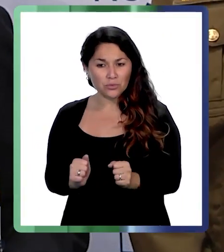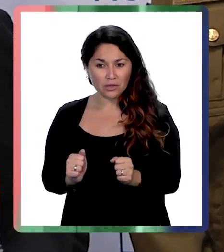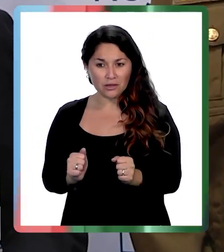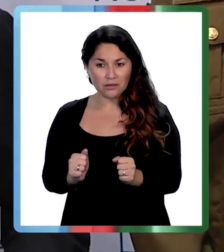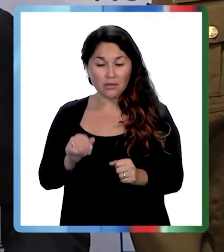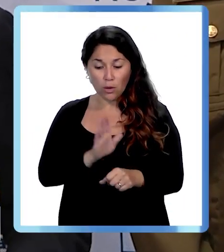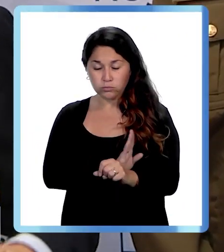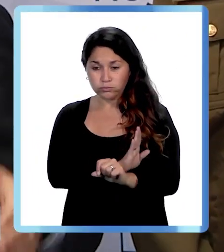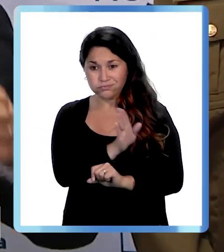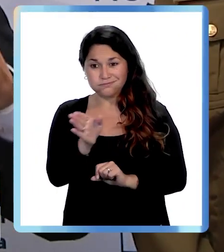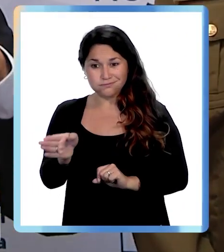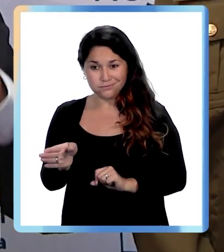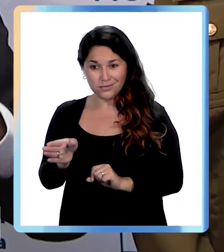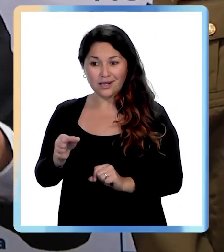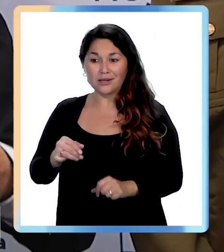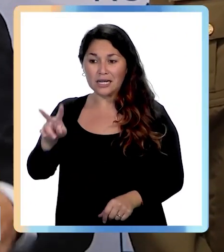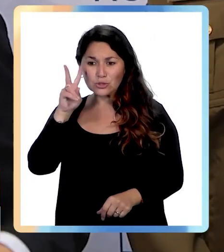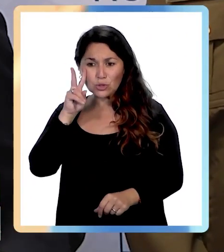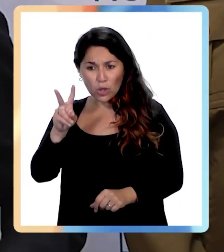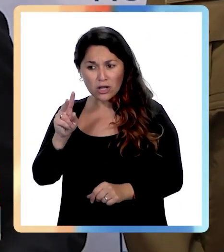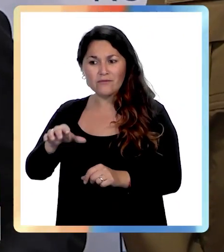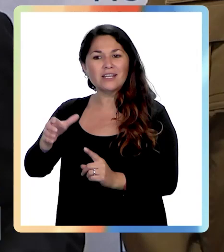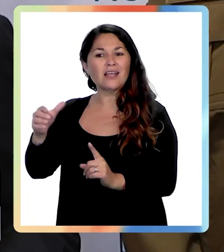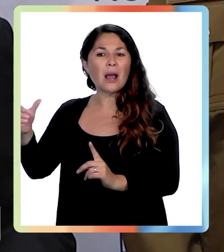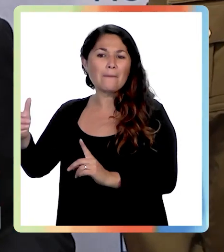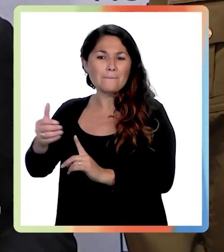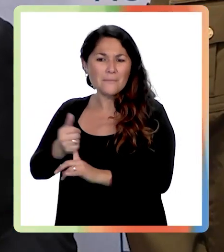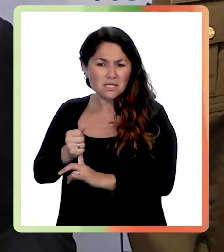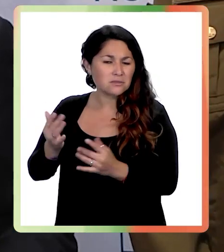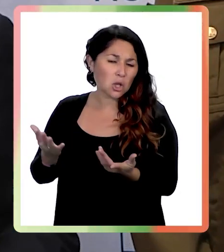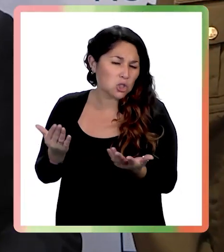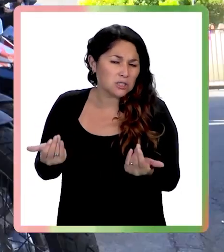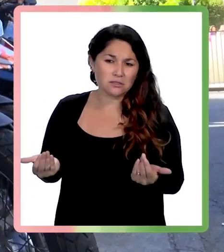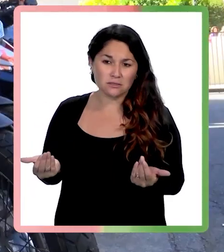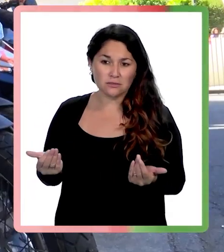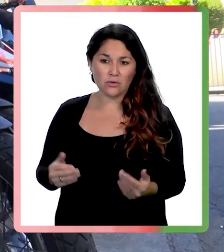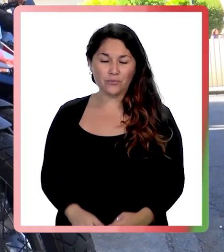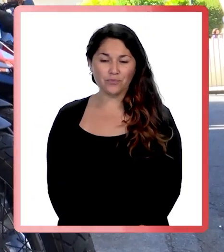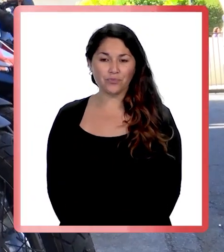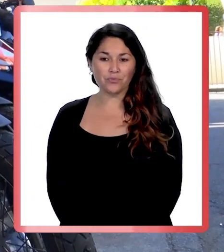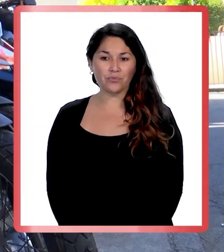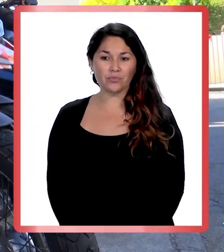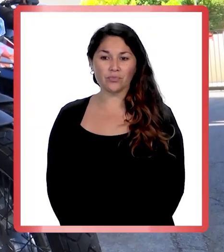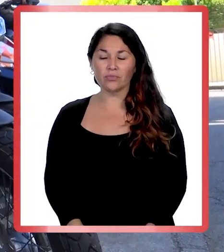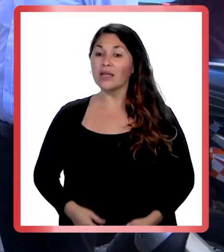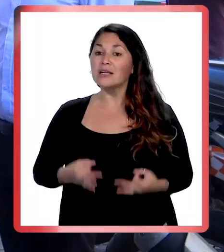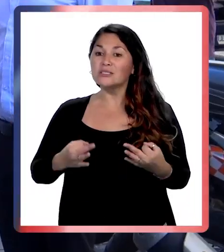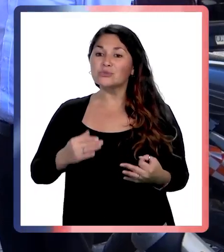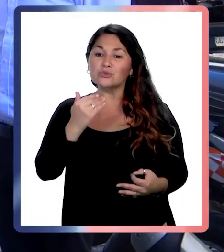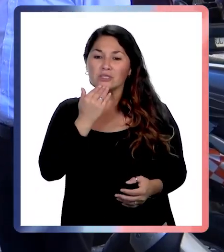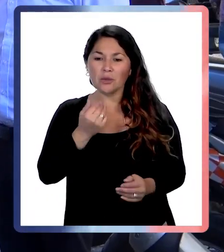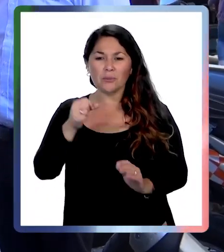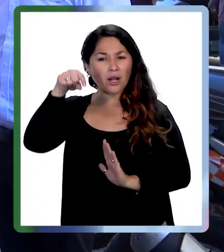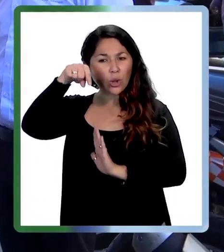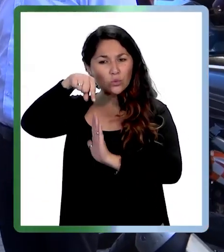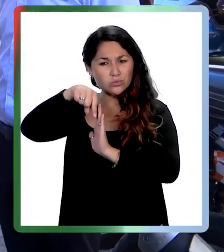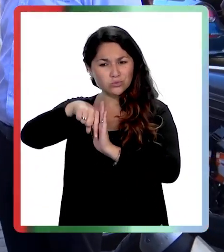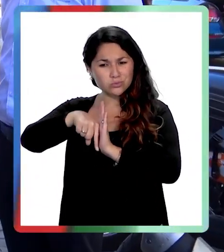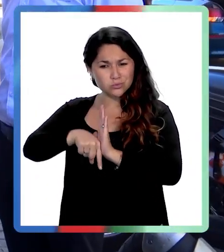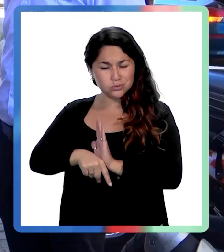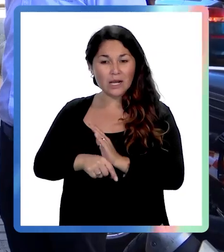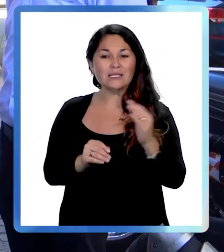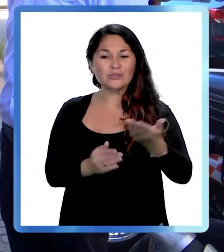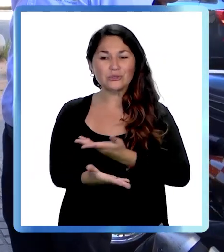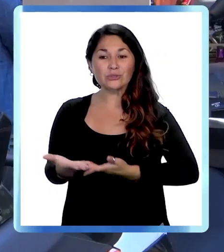hacia ese lugar y tomar las medidas. Se aseguró también que se profundizará en